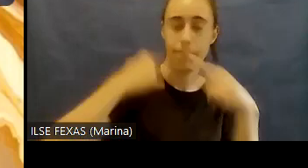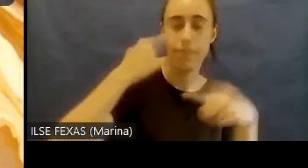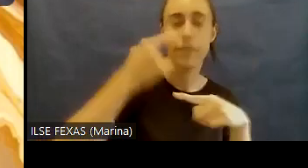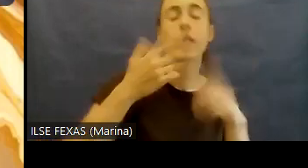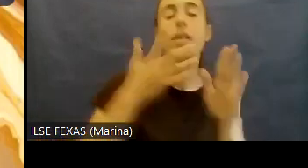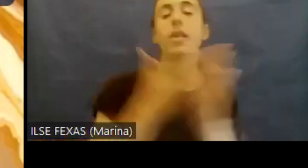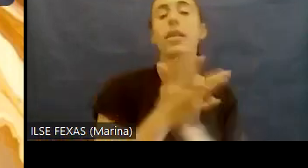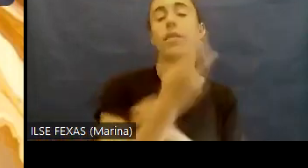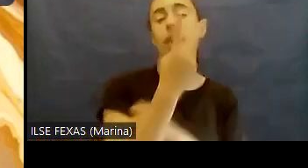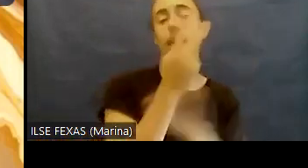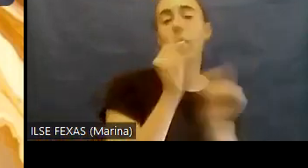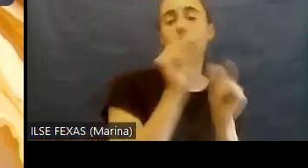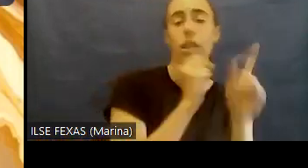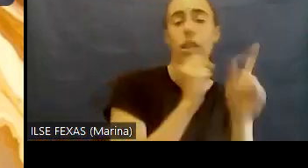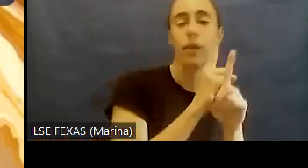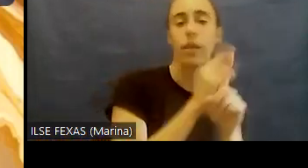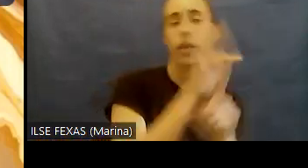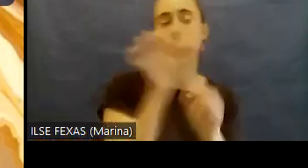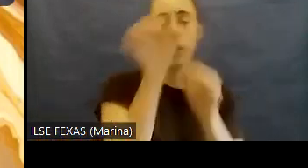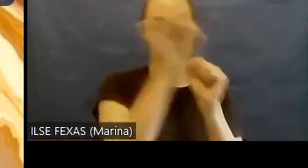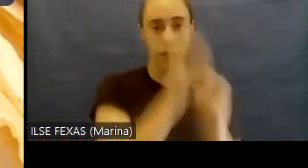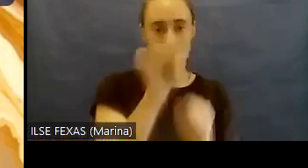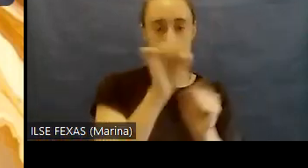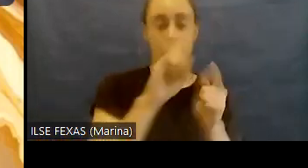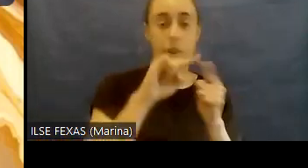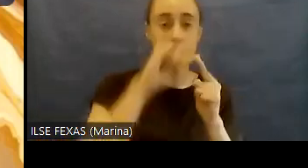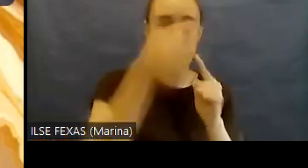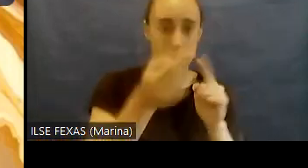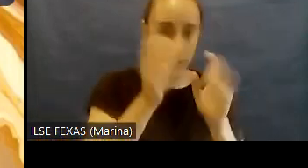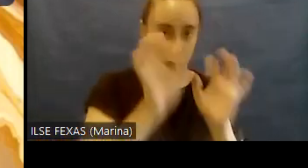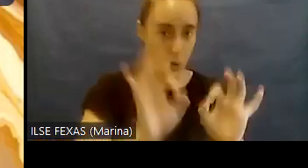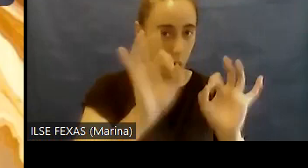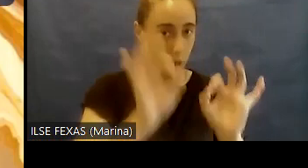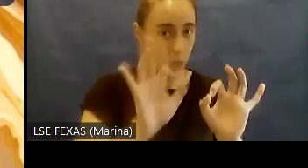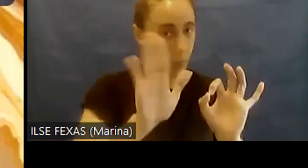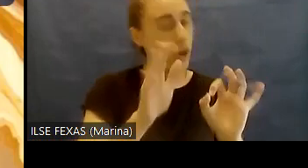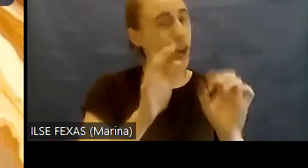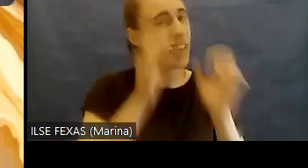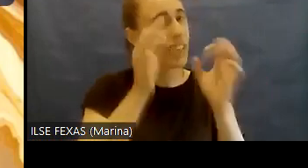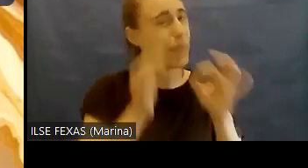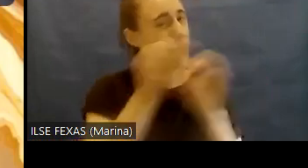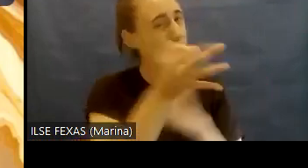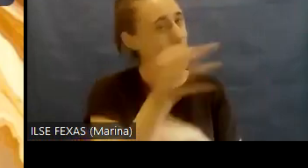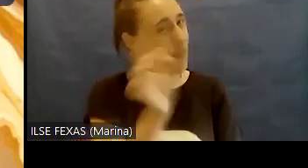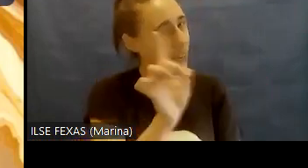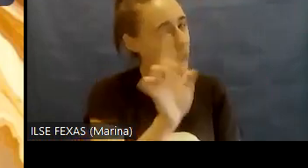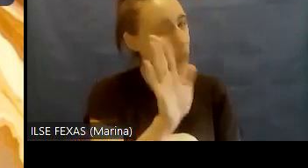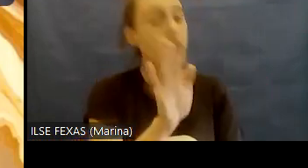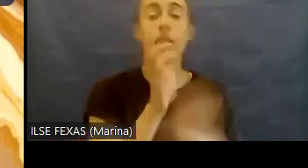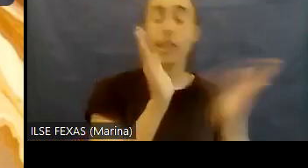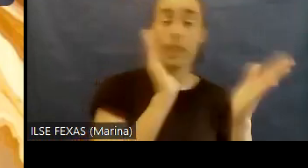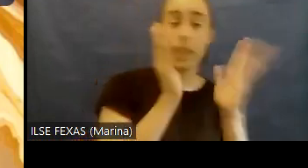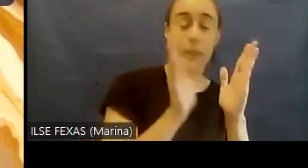y amoxicilina, tiene un efecto concreto que hemos comentado que no siempre es eficaz, ¿no? Vale, si le añadimos gel de aloe vera, la